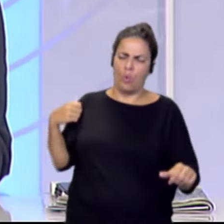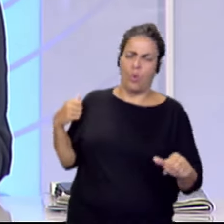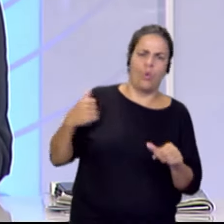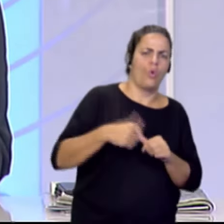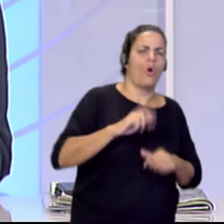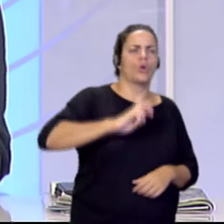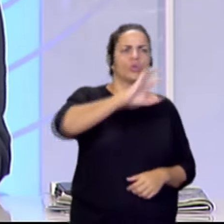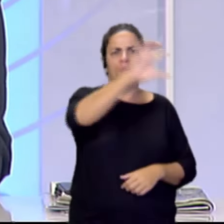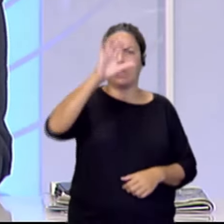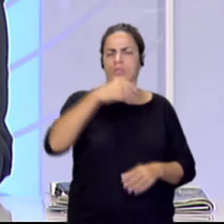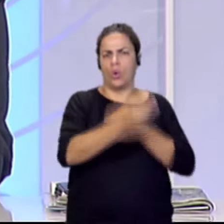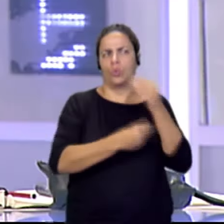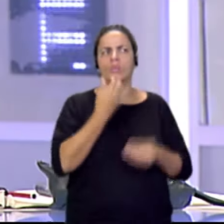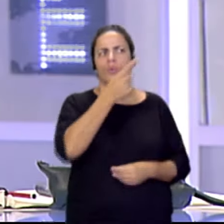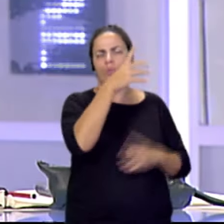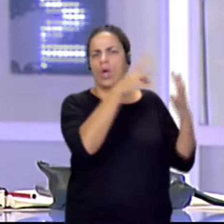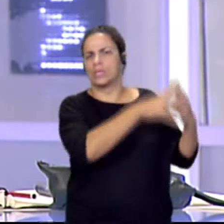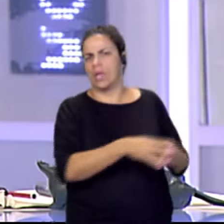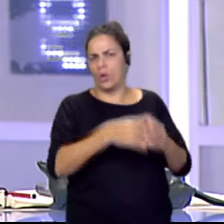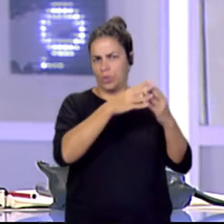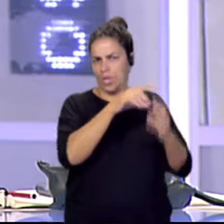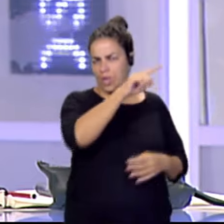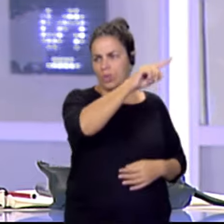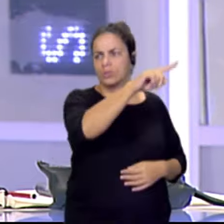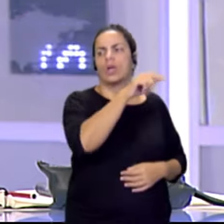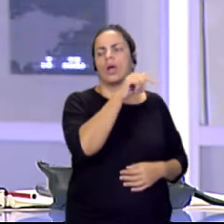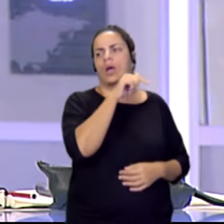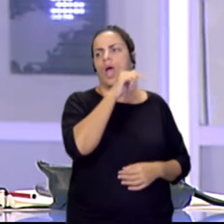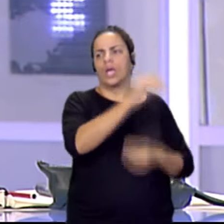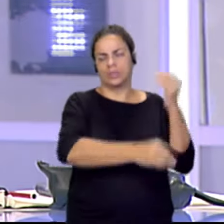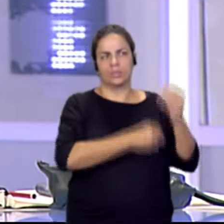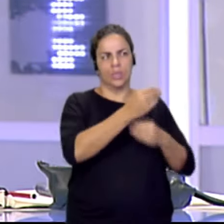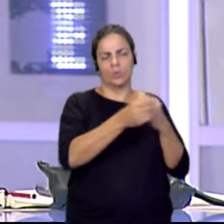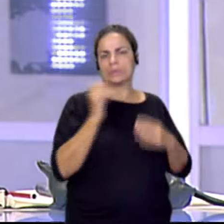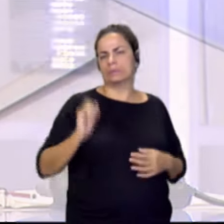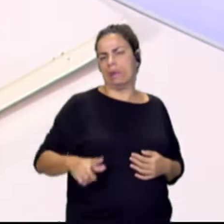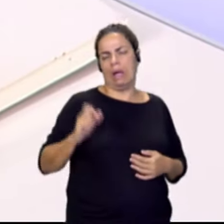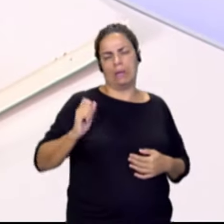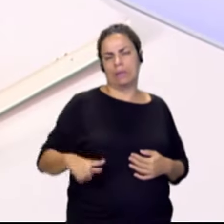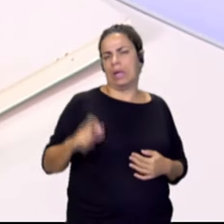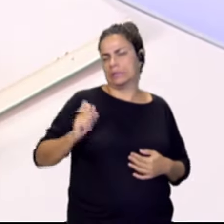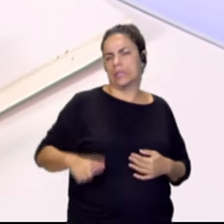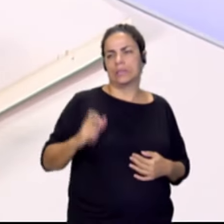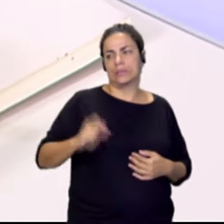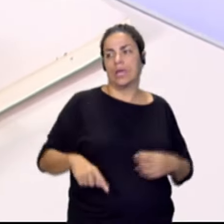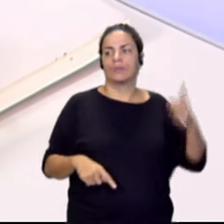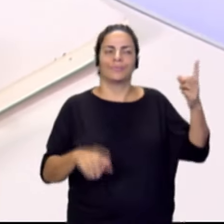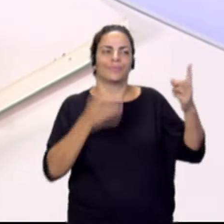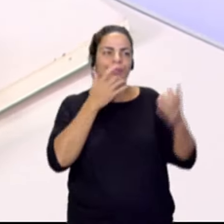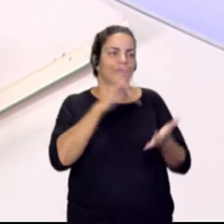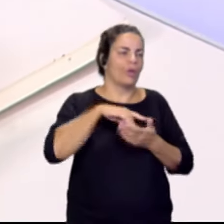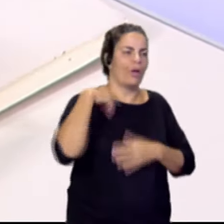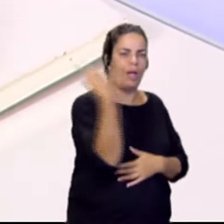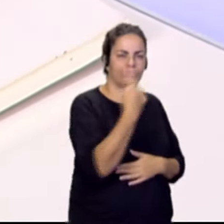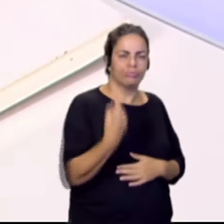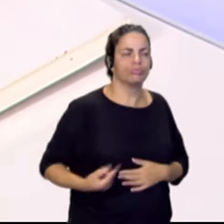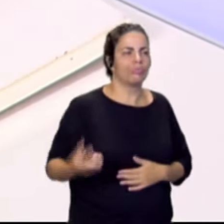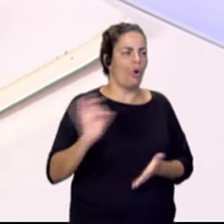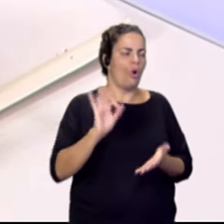como Estados Unidos, donde se utiliza con una frecuencia extraordinaria ante tifones, situaciones